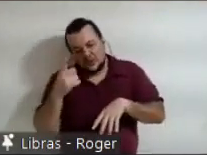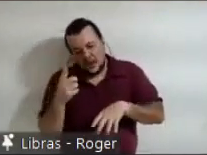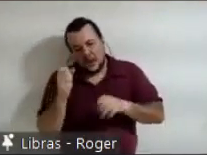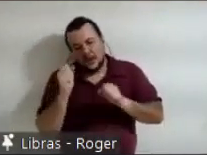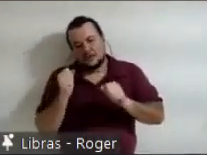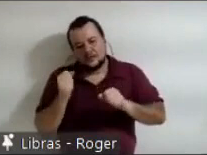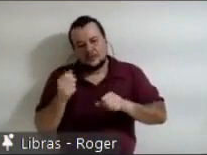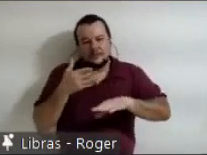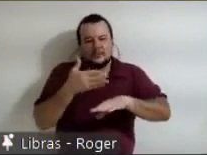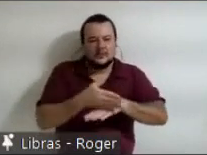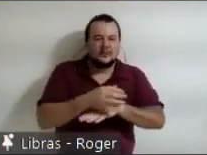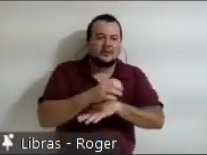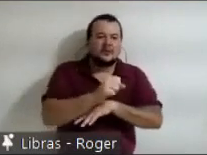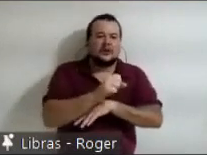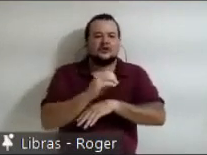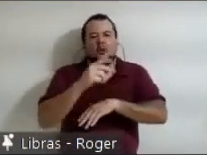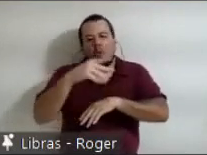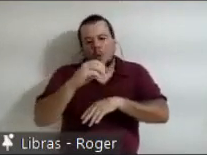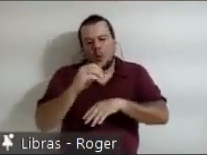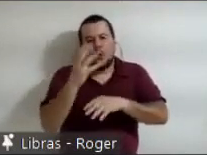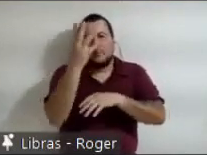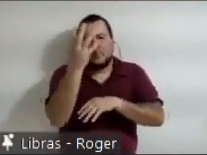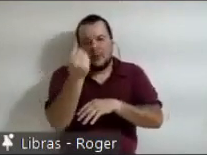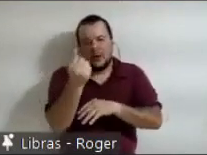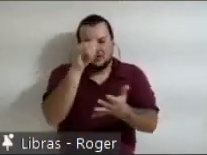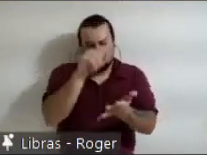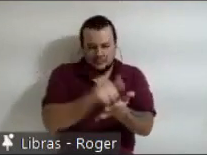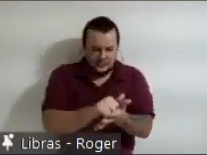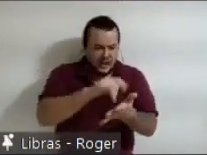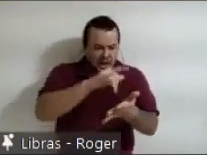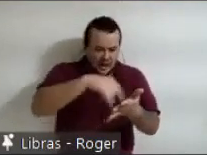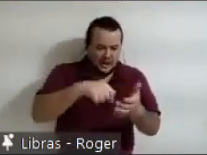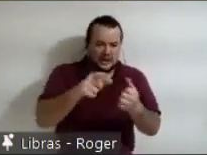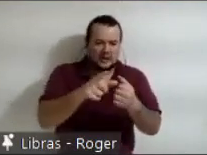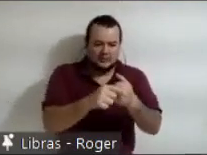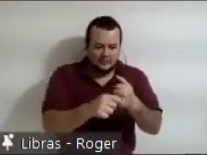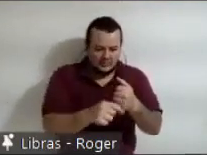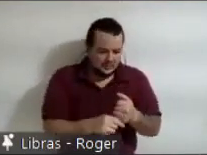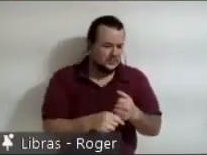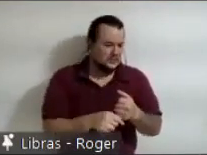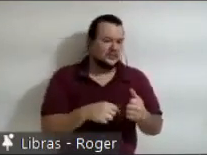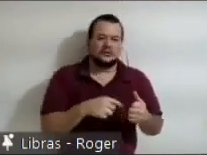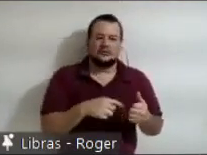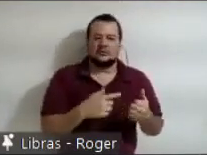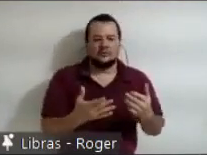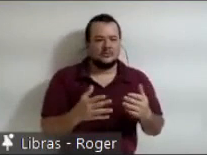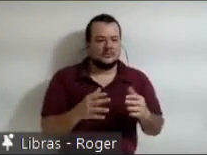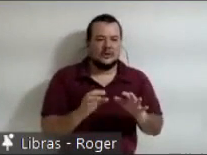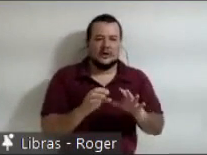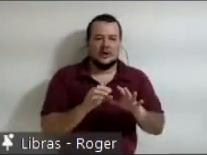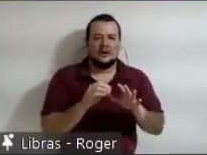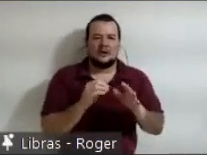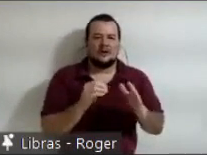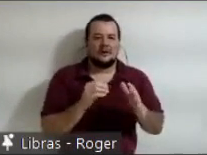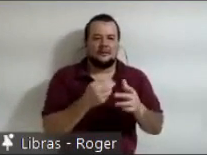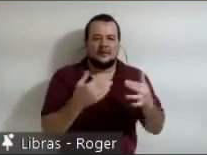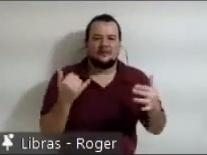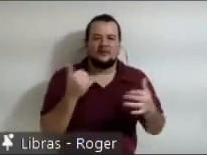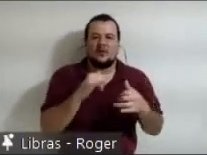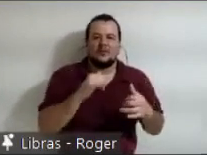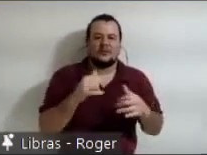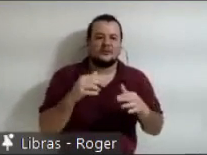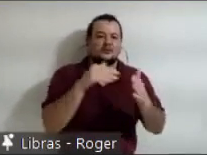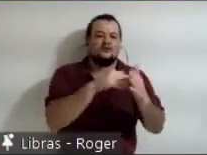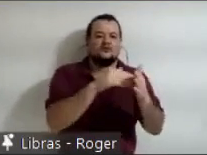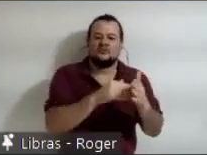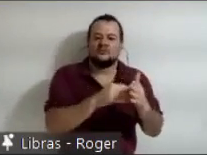paper documentos científicos del último congreso para alimentar una discusión